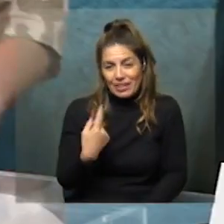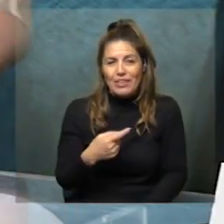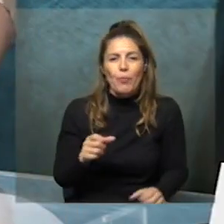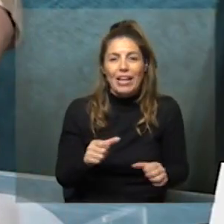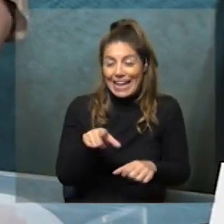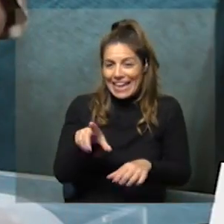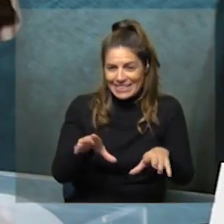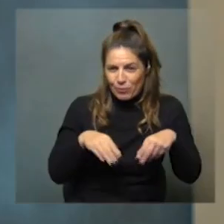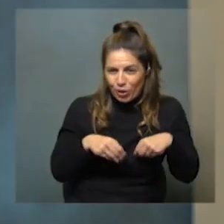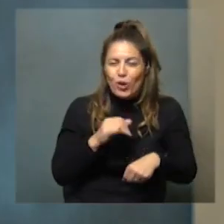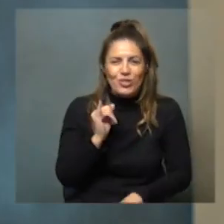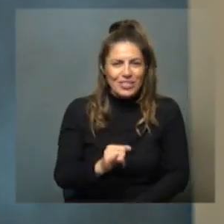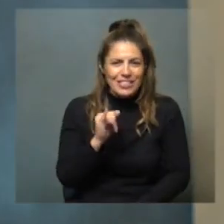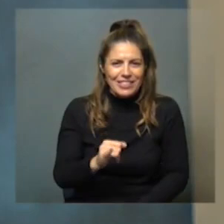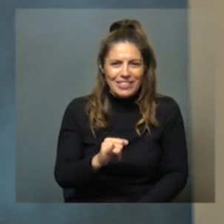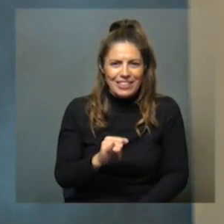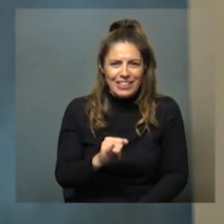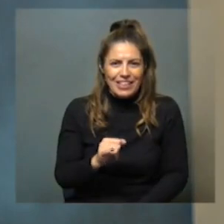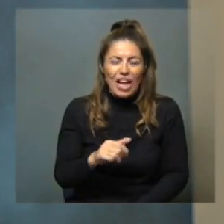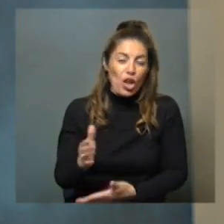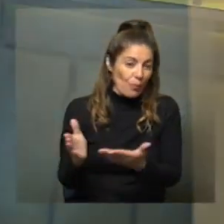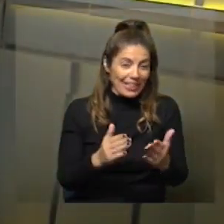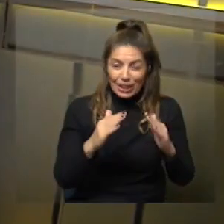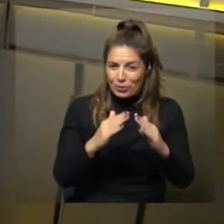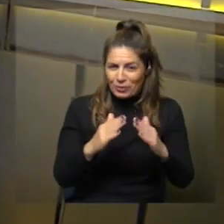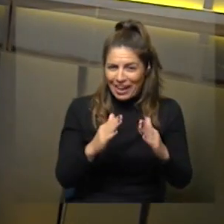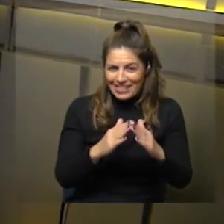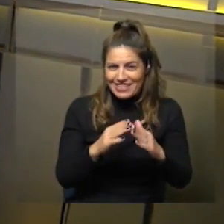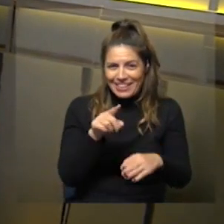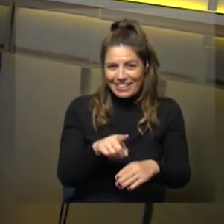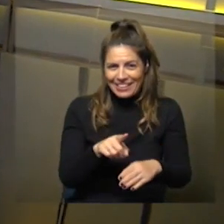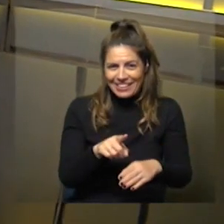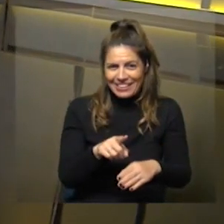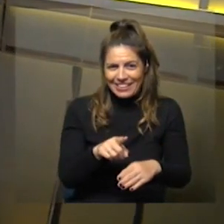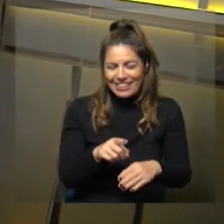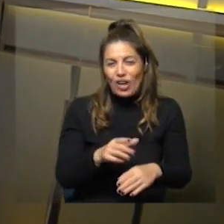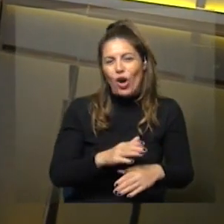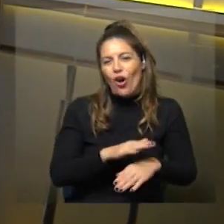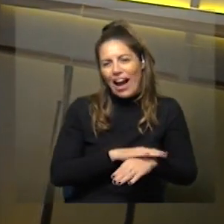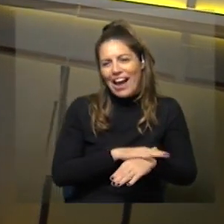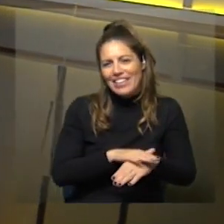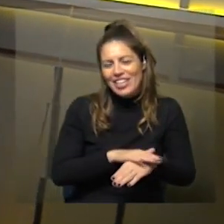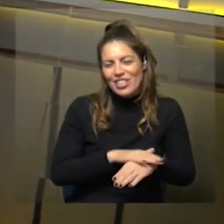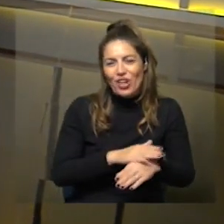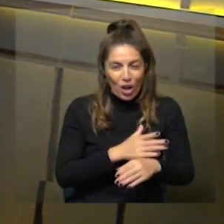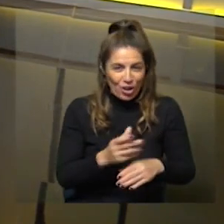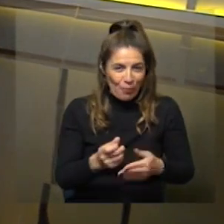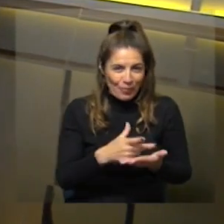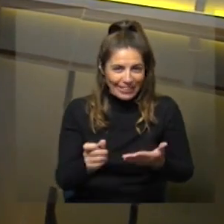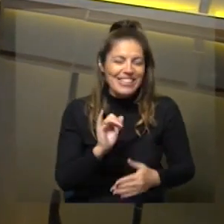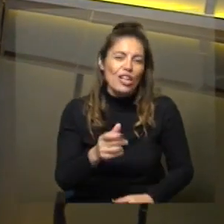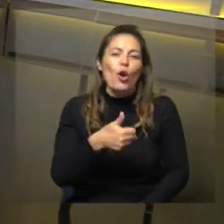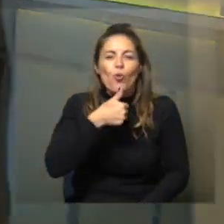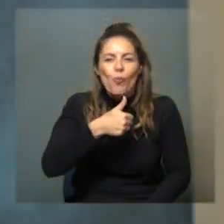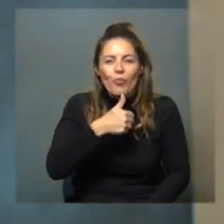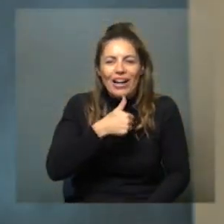aceptó. Sí, la amo. Invitaste a tu casa. Lo compraste un poquito. con cariño. Con y mate, amor. Con un mate. Claro, no, no, pero ya bien, lo sé. El